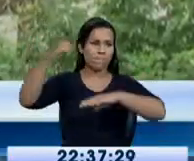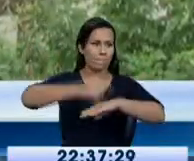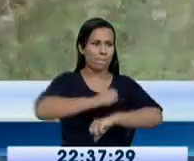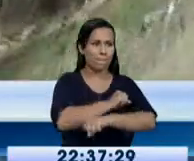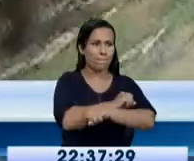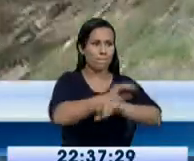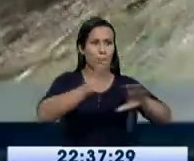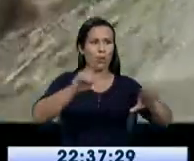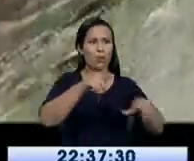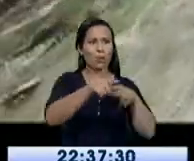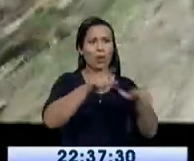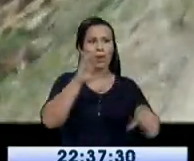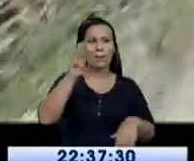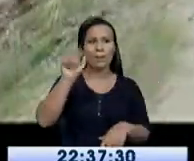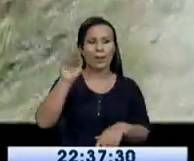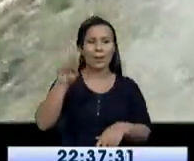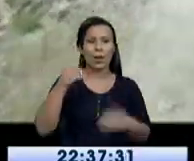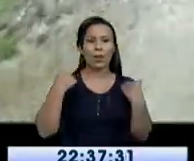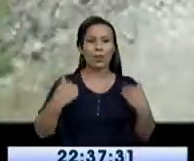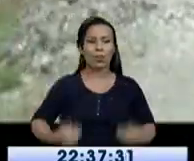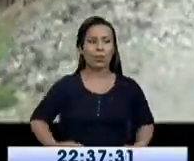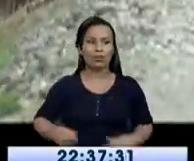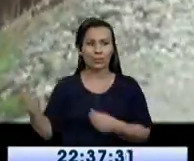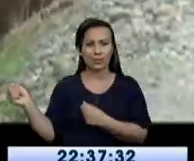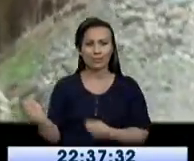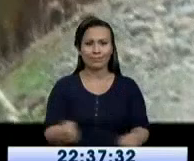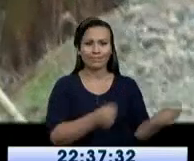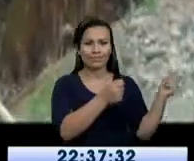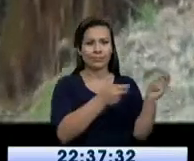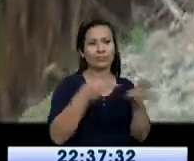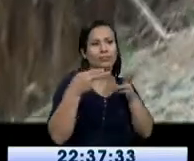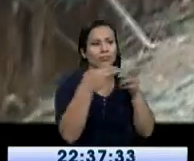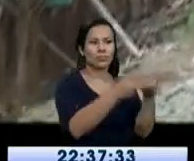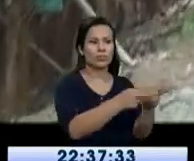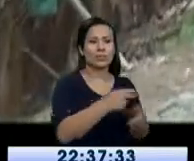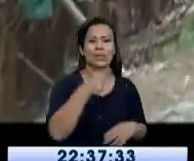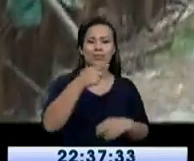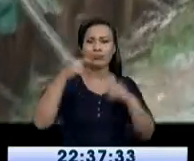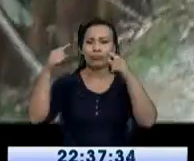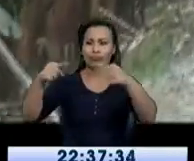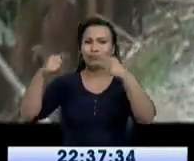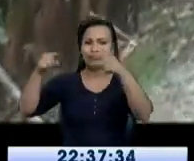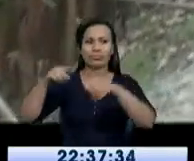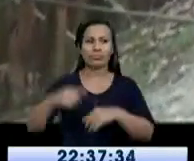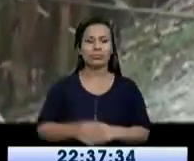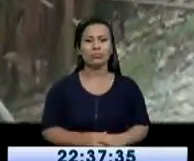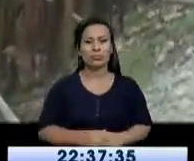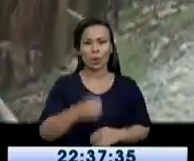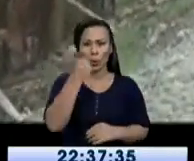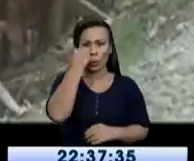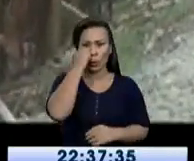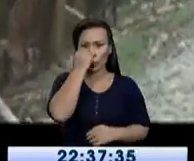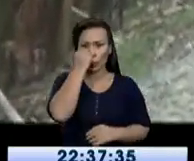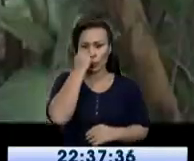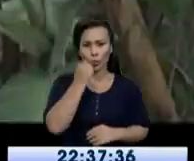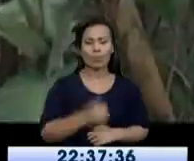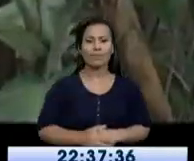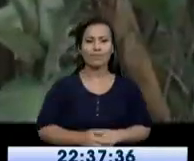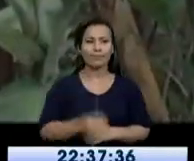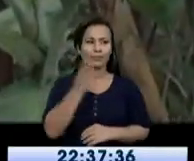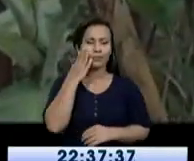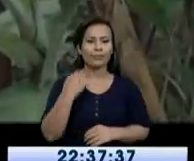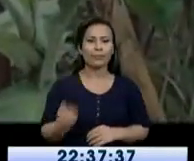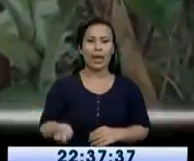Baba. El cuerpo fue trasladado a la morgue. La avioneta es una avioneta roja con blanco